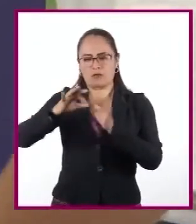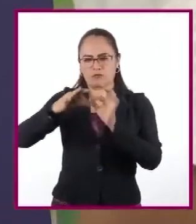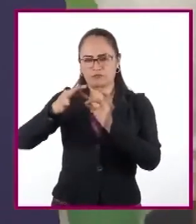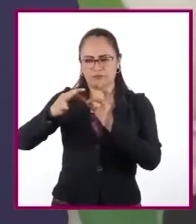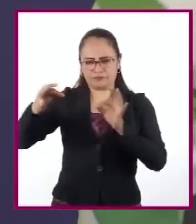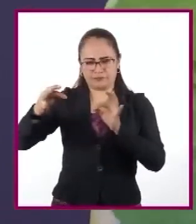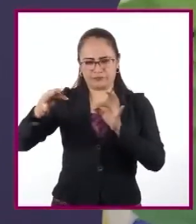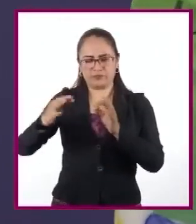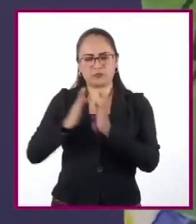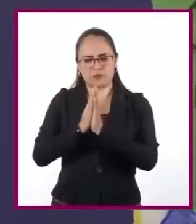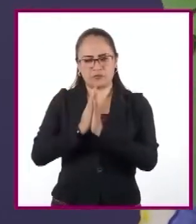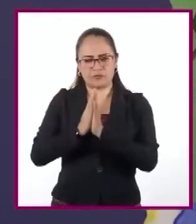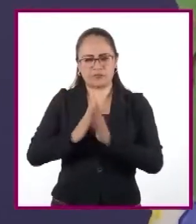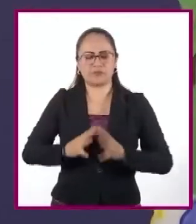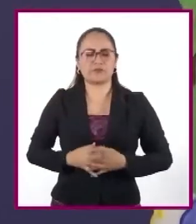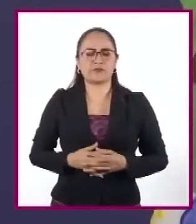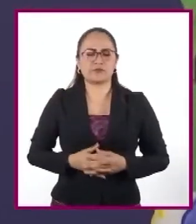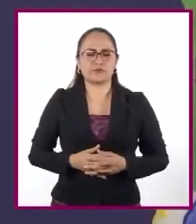Claro que sí.